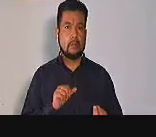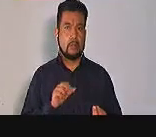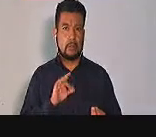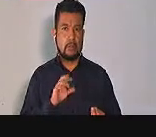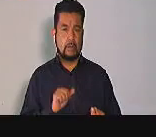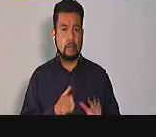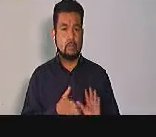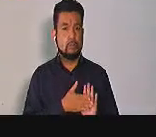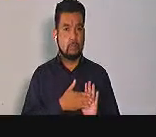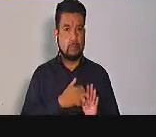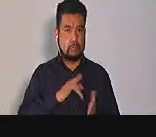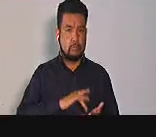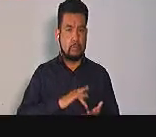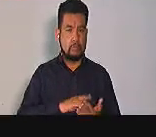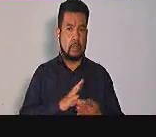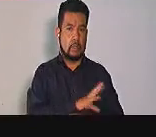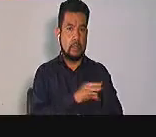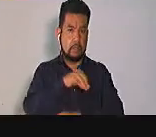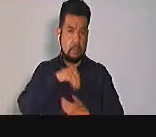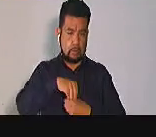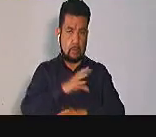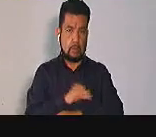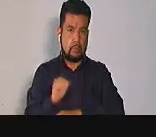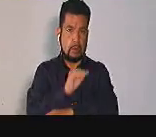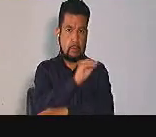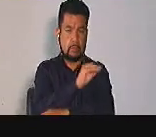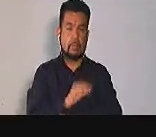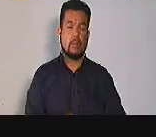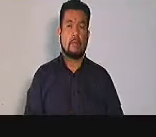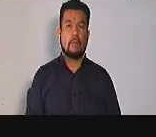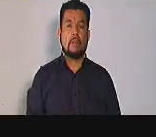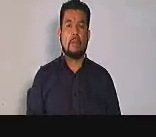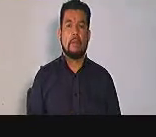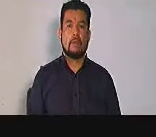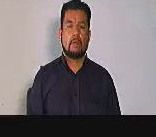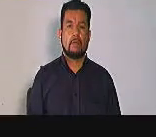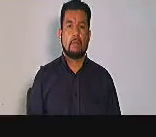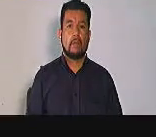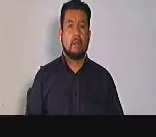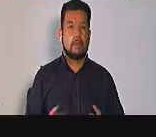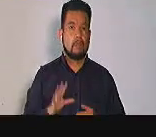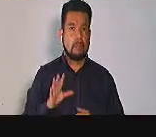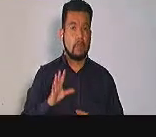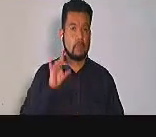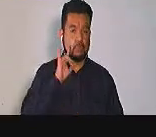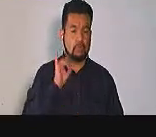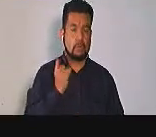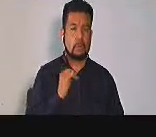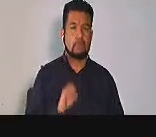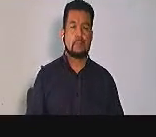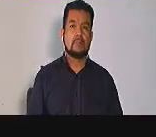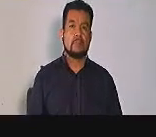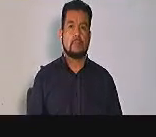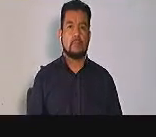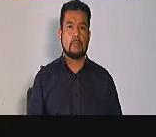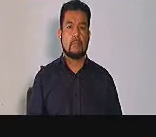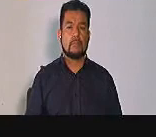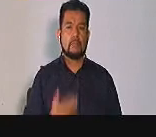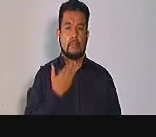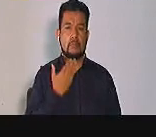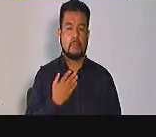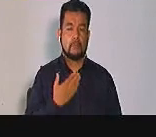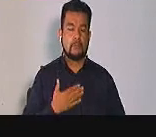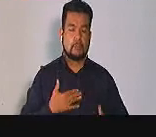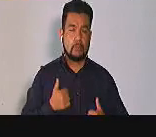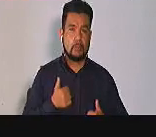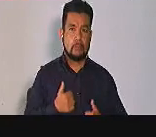escucho, dejo constancia que se encuentra en la plataforma. Señor, ¿me escucha, por favor? En estos momentos sí lo escucho, sí, señor. Gracias, buen